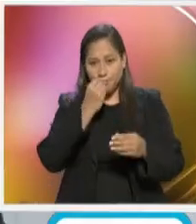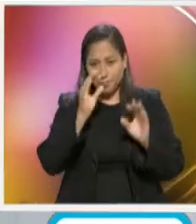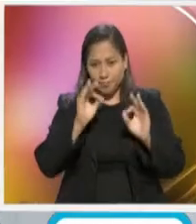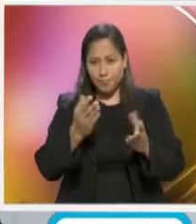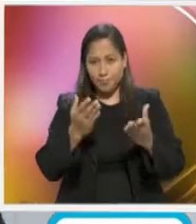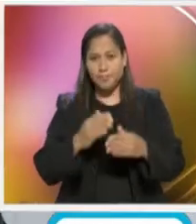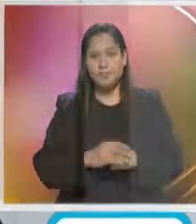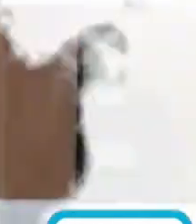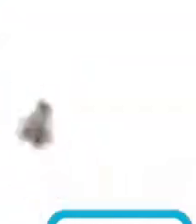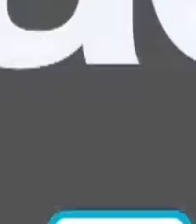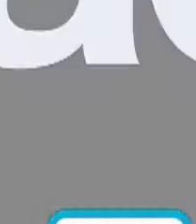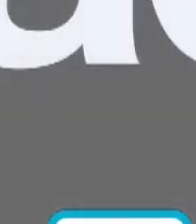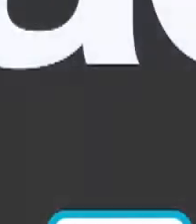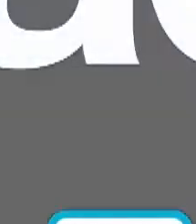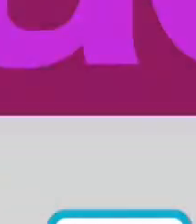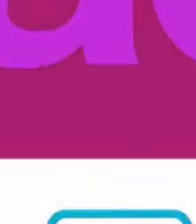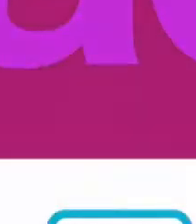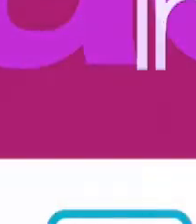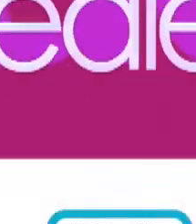debe? Órale.